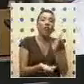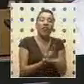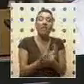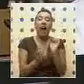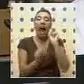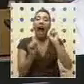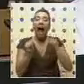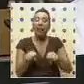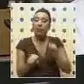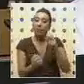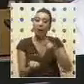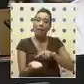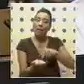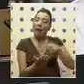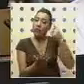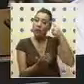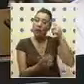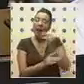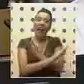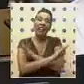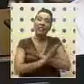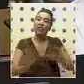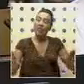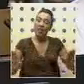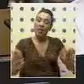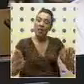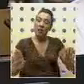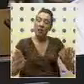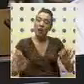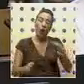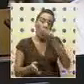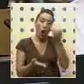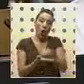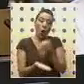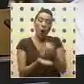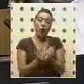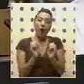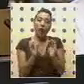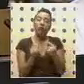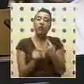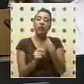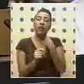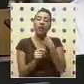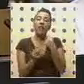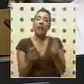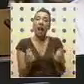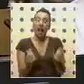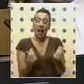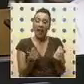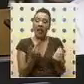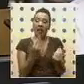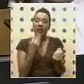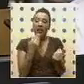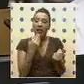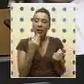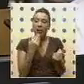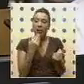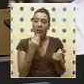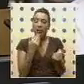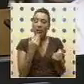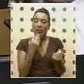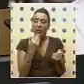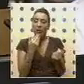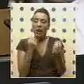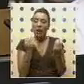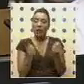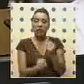que aceptar como primer paso para terminar con el lucro en la educación que afecta no solo la calidad, sino también el